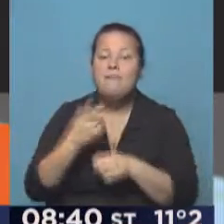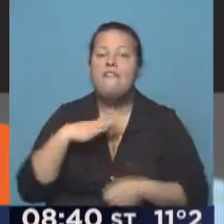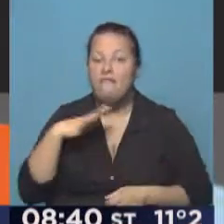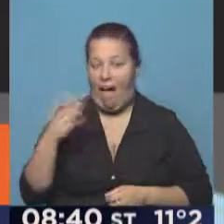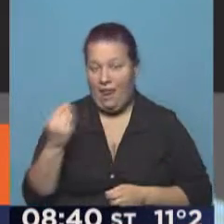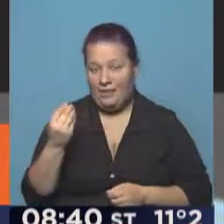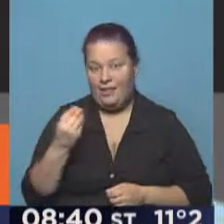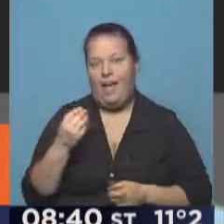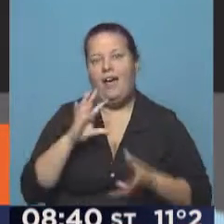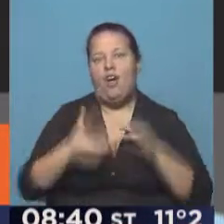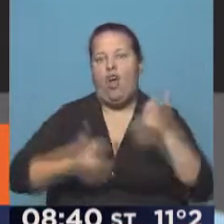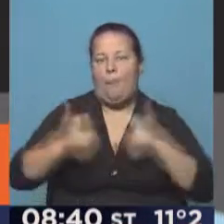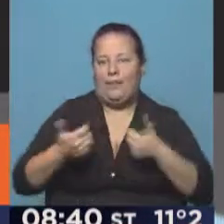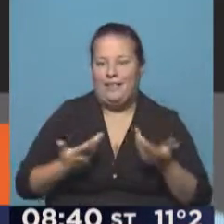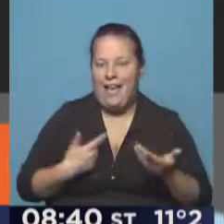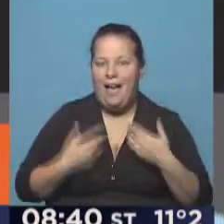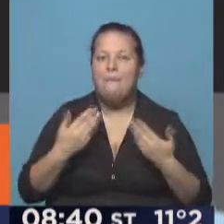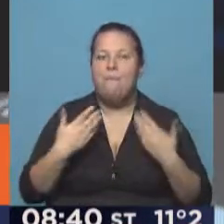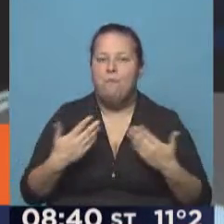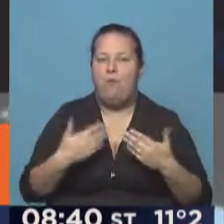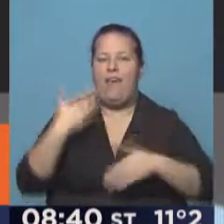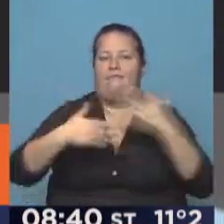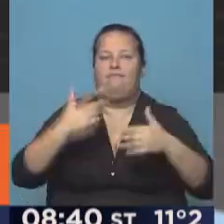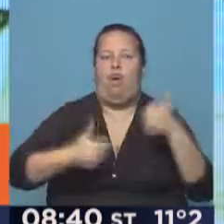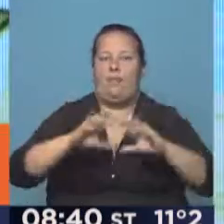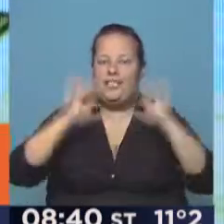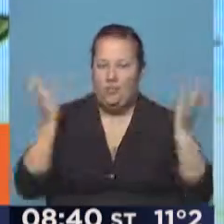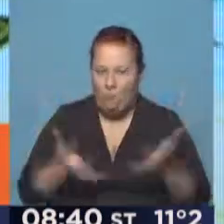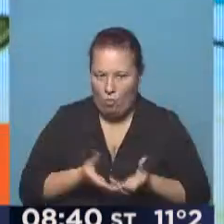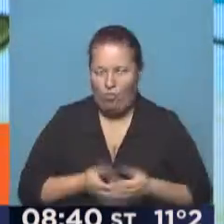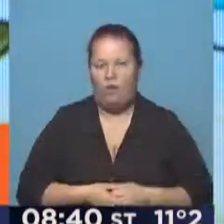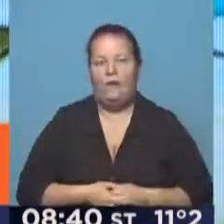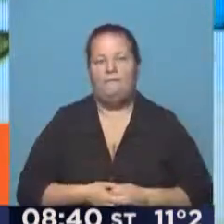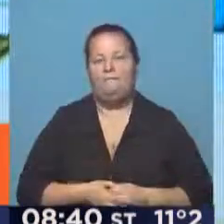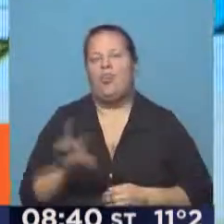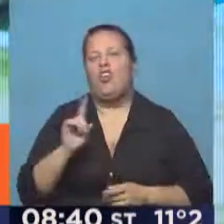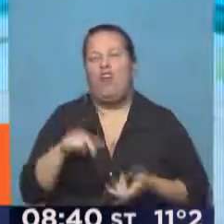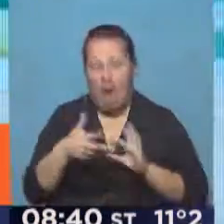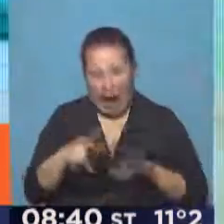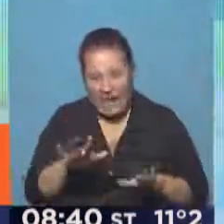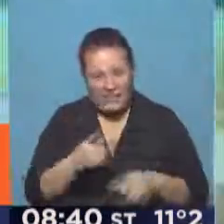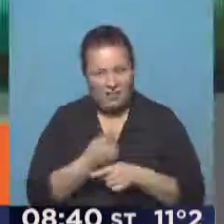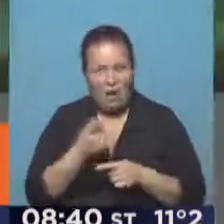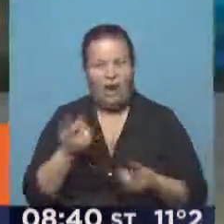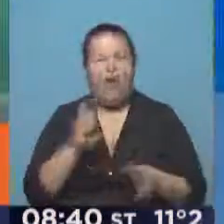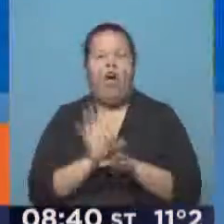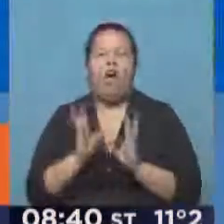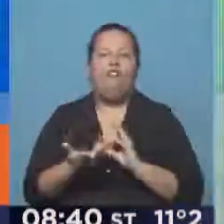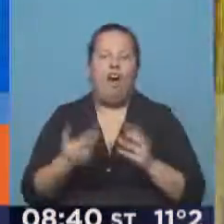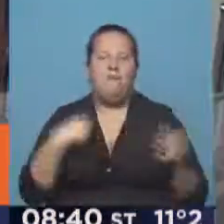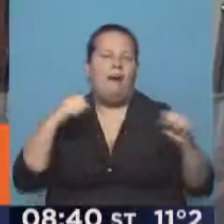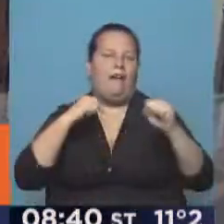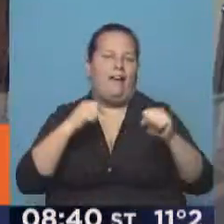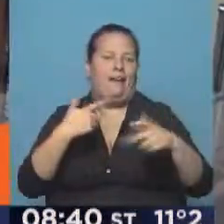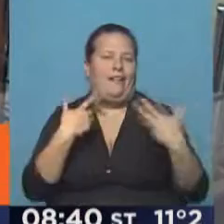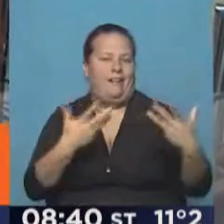son factores de competitividad, factores con los cuales podamos salir a competir al mundo, y no de esta manera, que es como subirnos a un ring a pelear